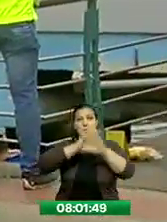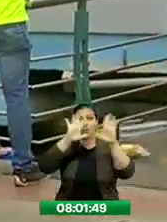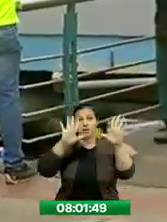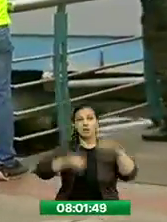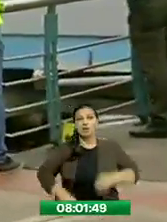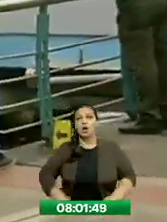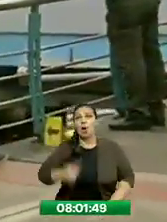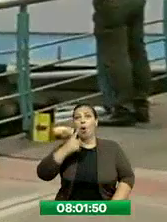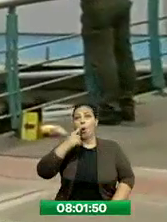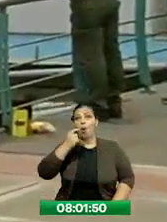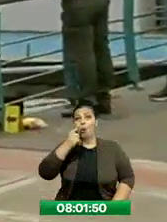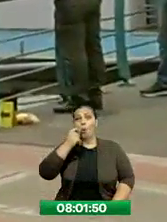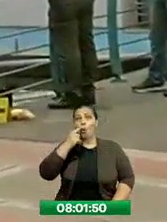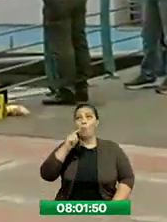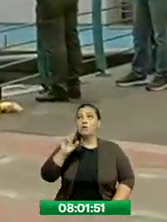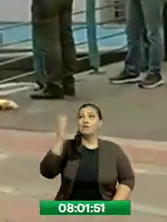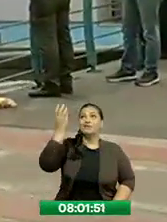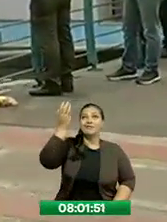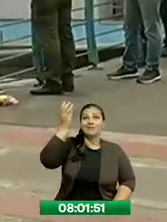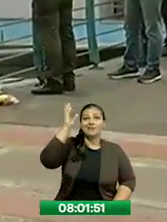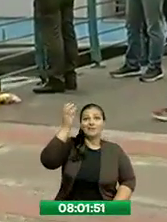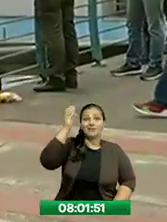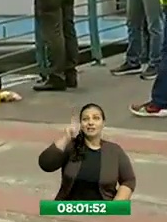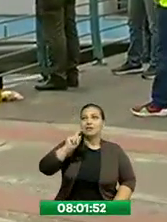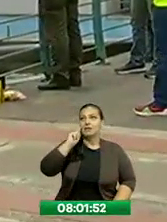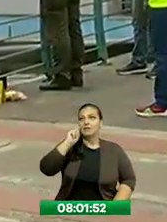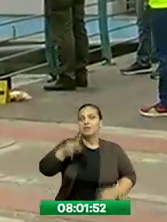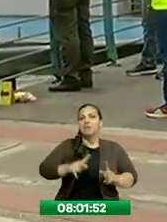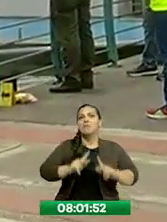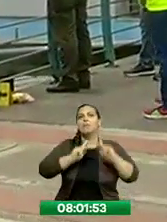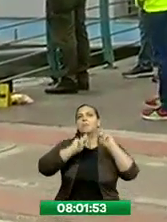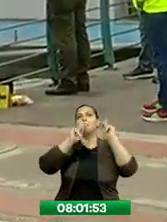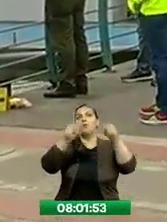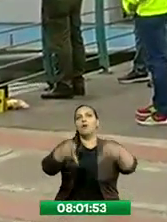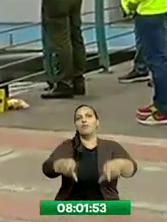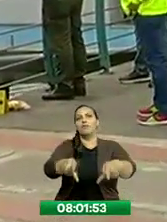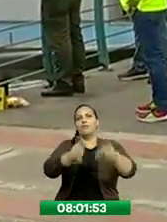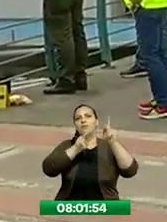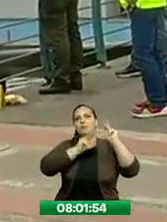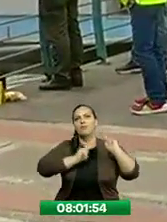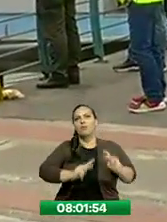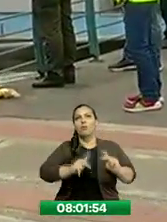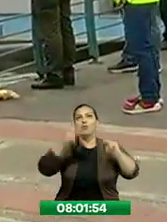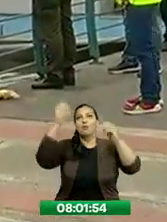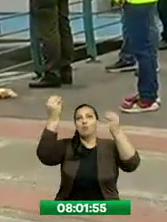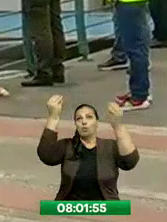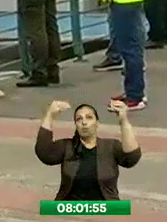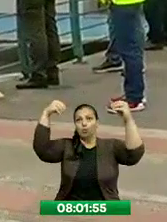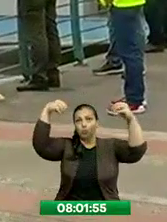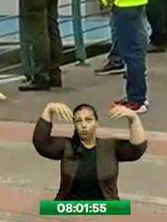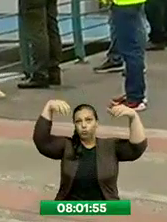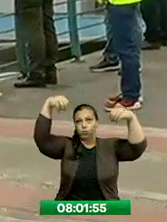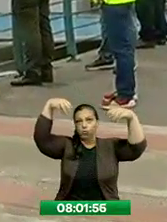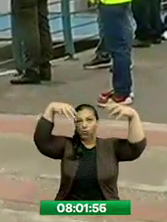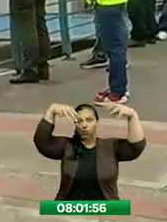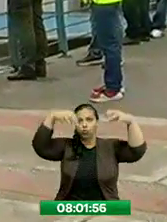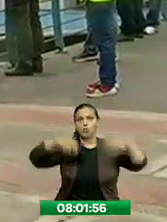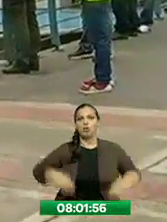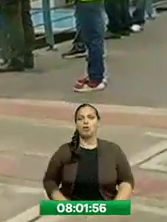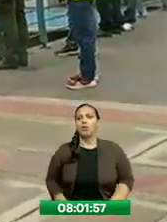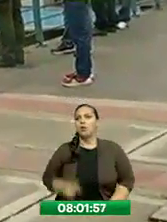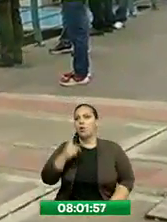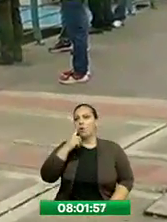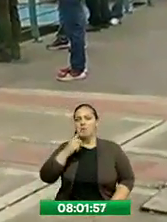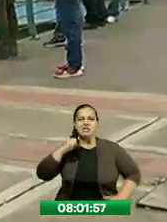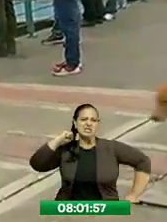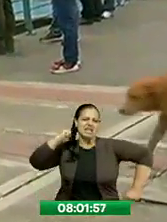las luminarias de ese puente que está aquí ubicado precisamente a la altura del portón Yaguachi, pues era perseguido por